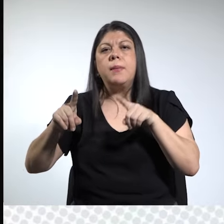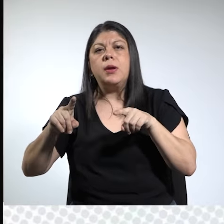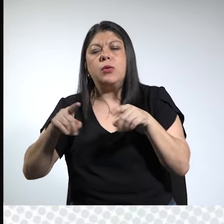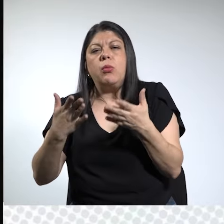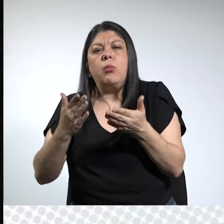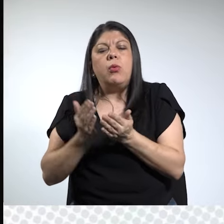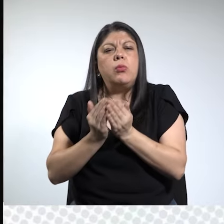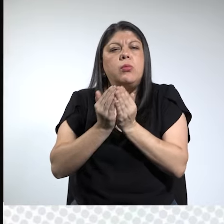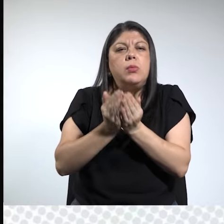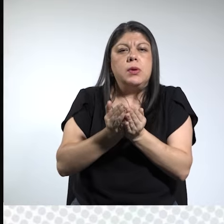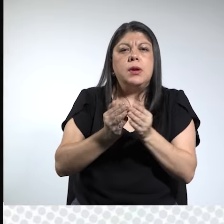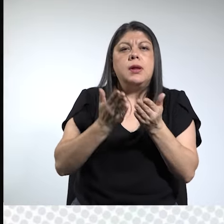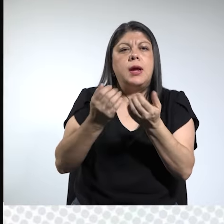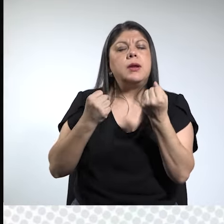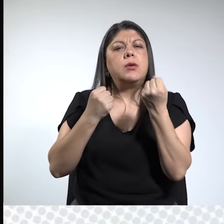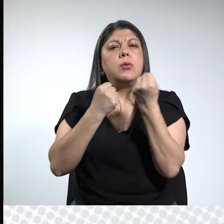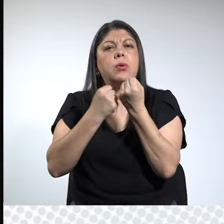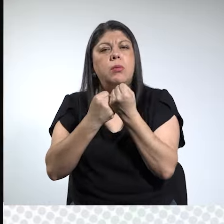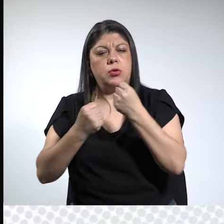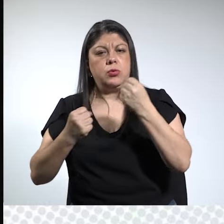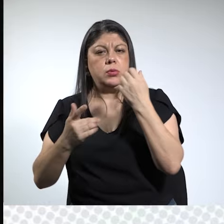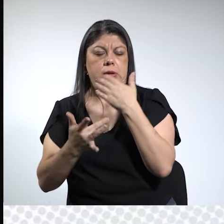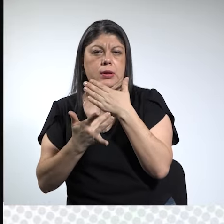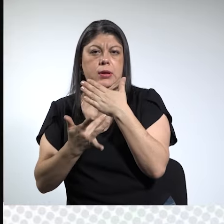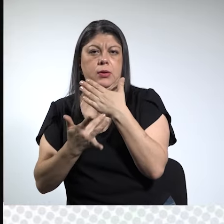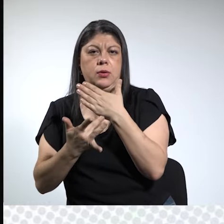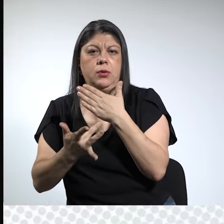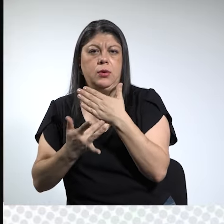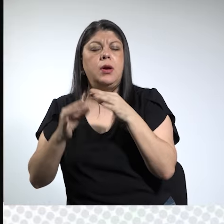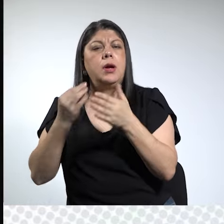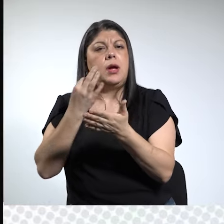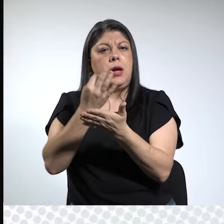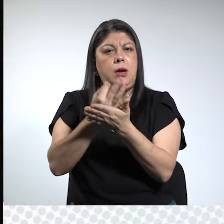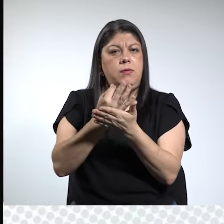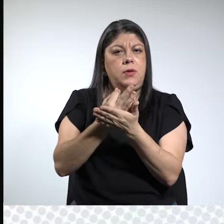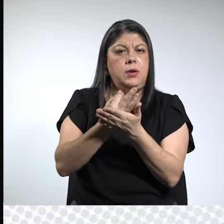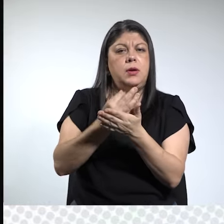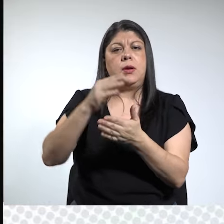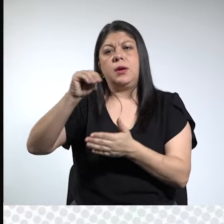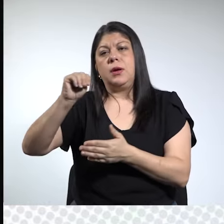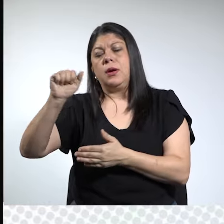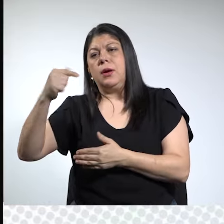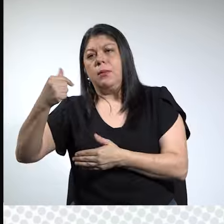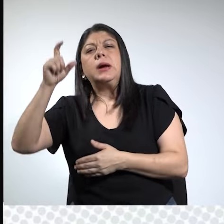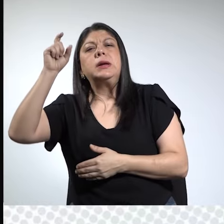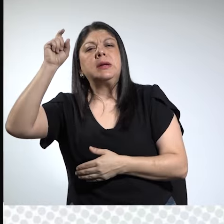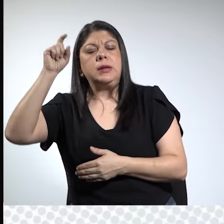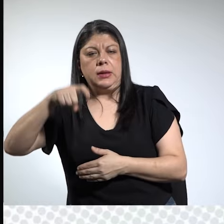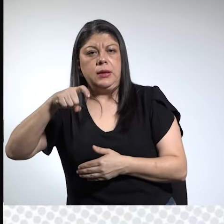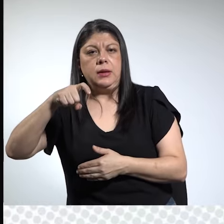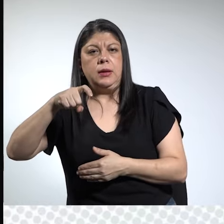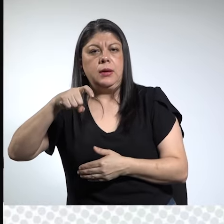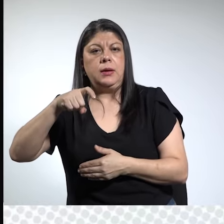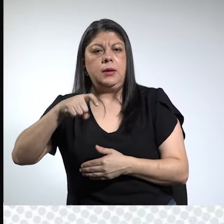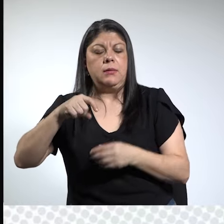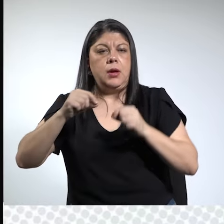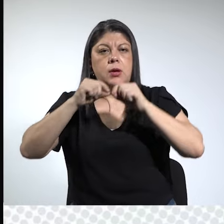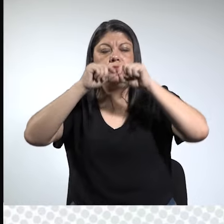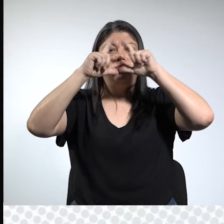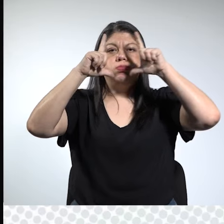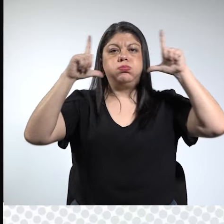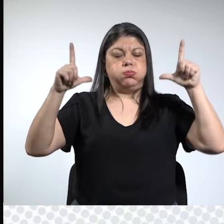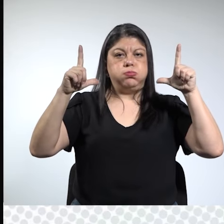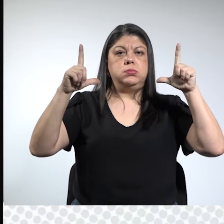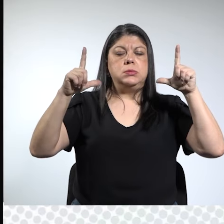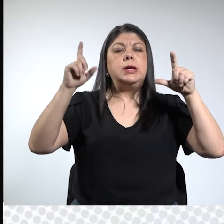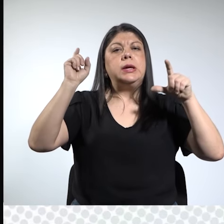canon se use para darles el apoyo tecnológico y financiero. El MAC tiene que despertar de